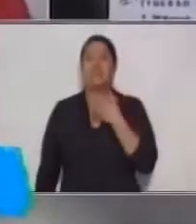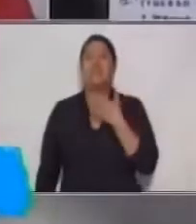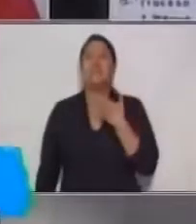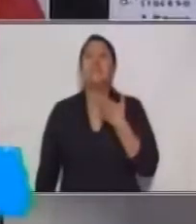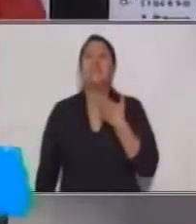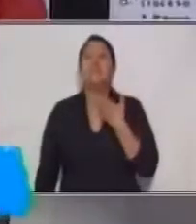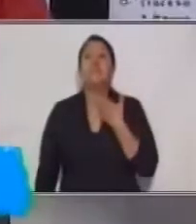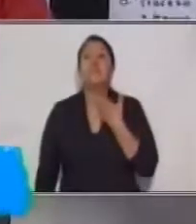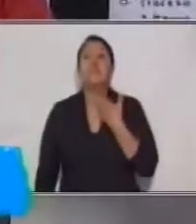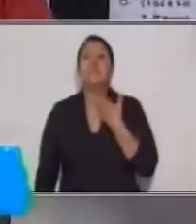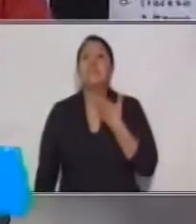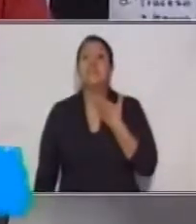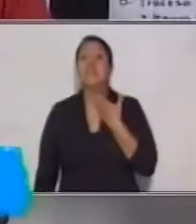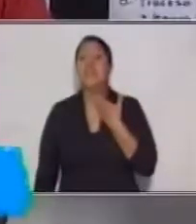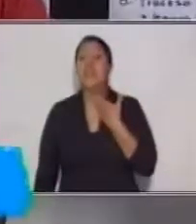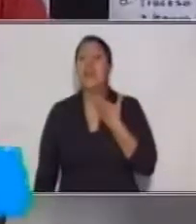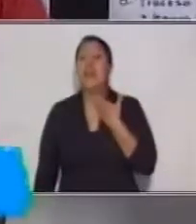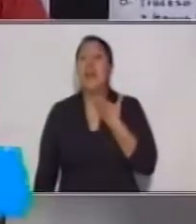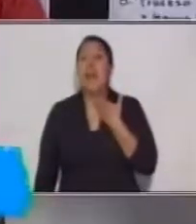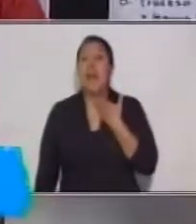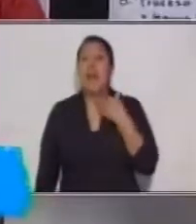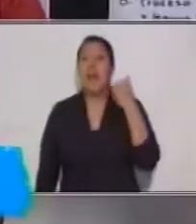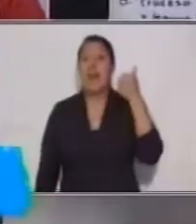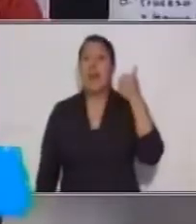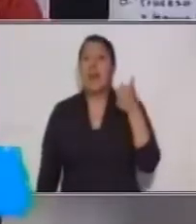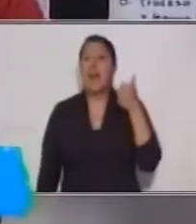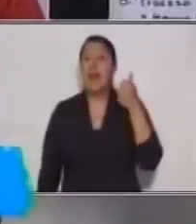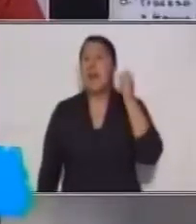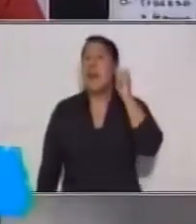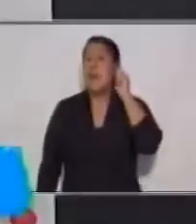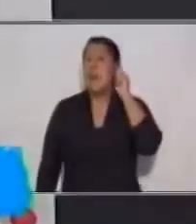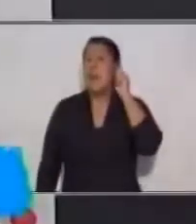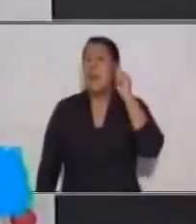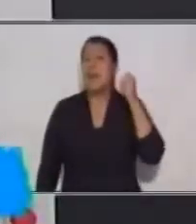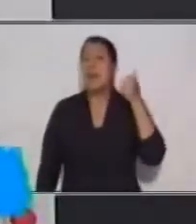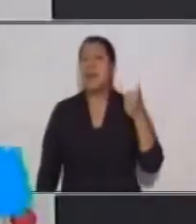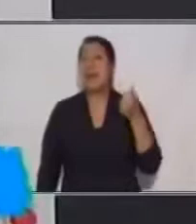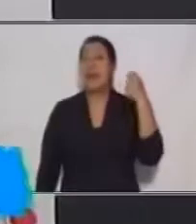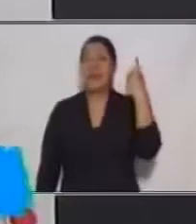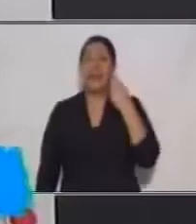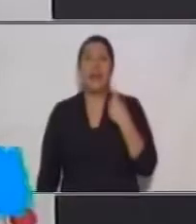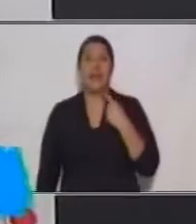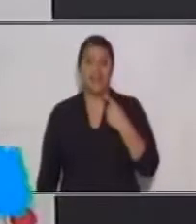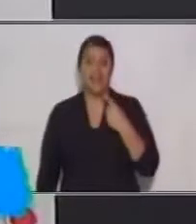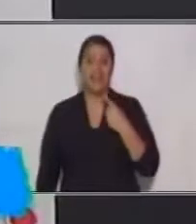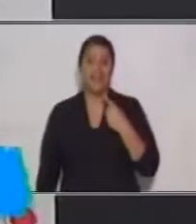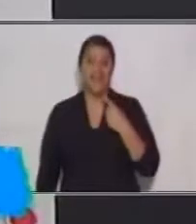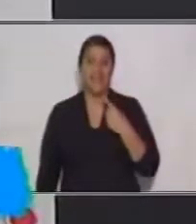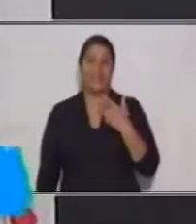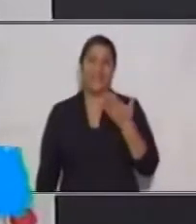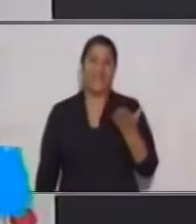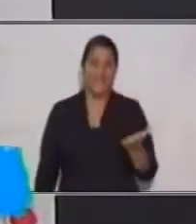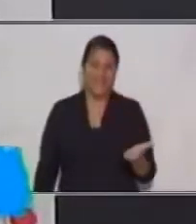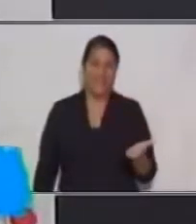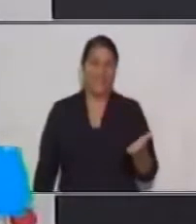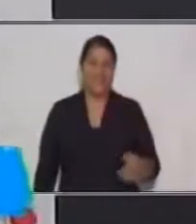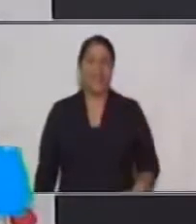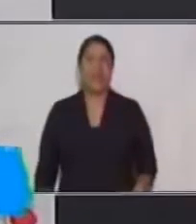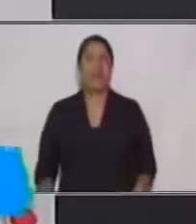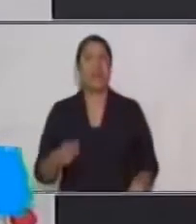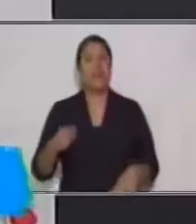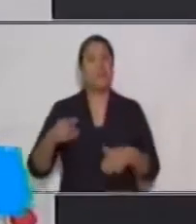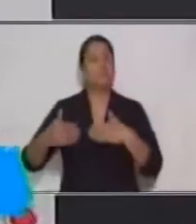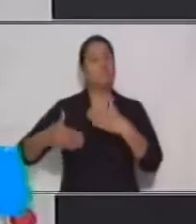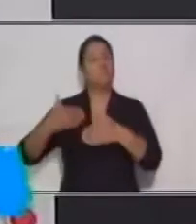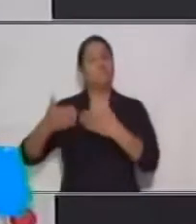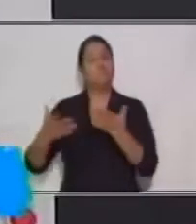de la parte de atrás de la lengua y parte también por donde podemos identificar entonces lo que nosotros le llamamos campanilla. Y así es